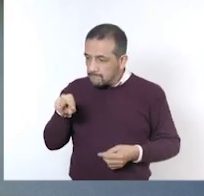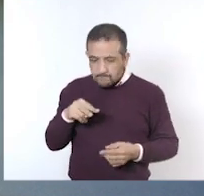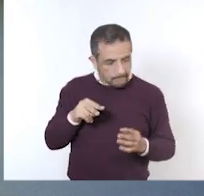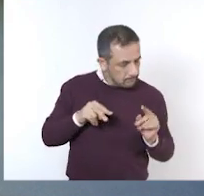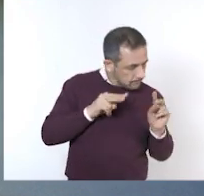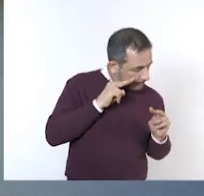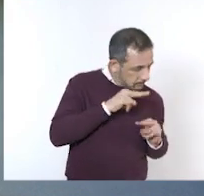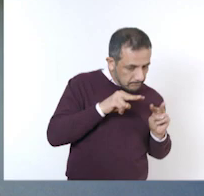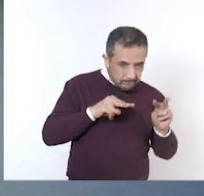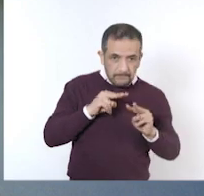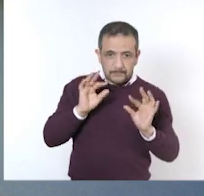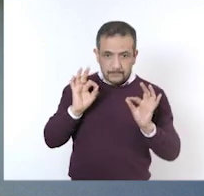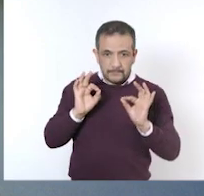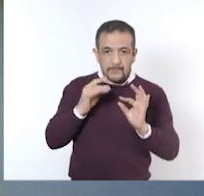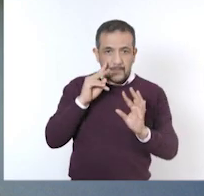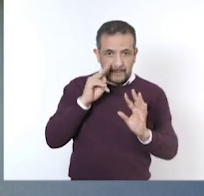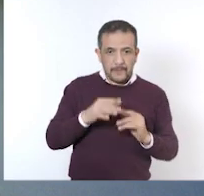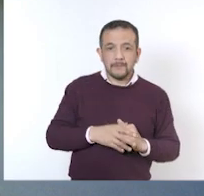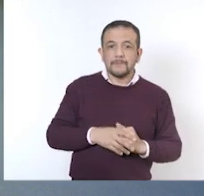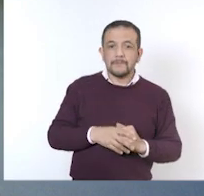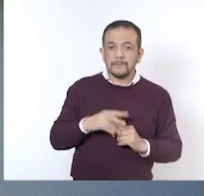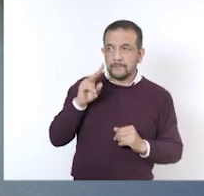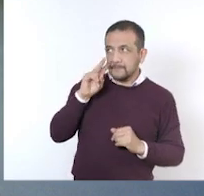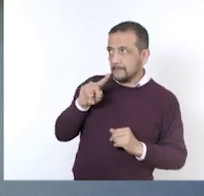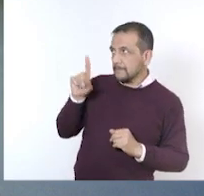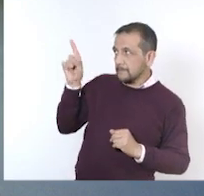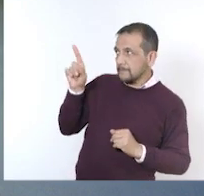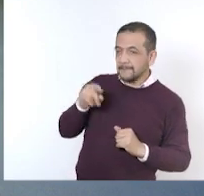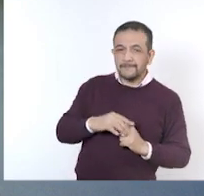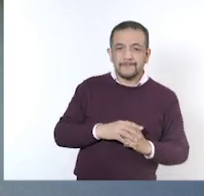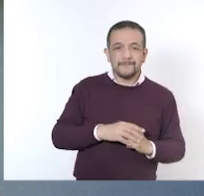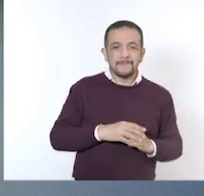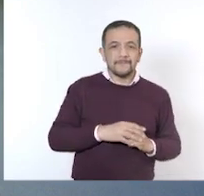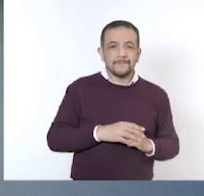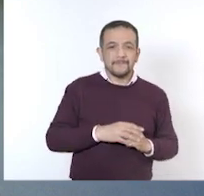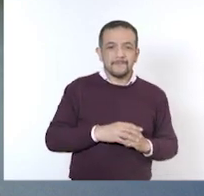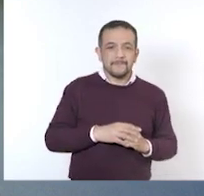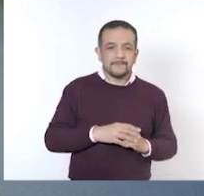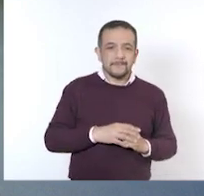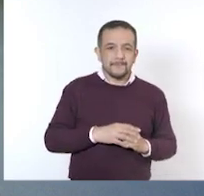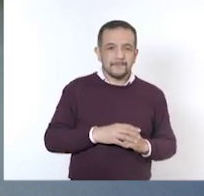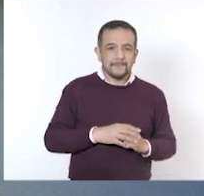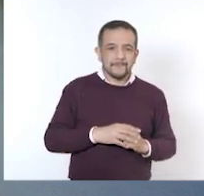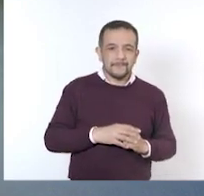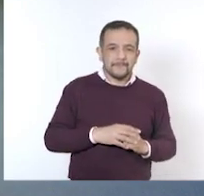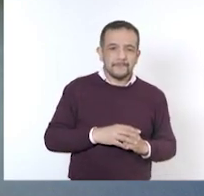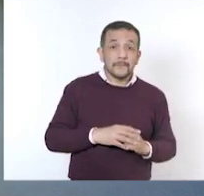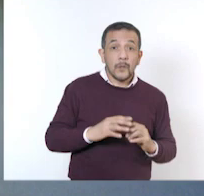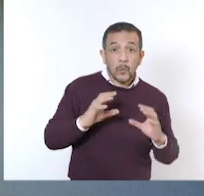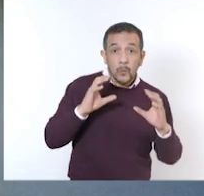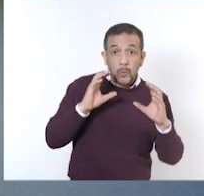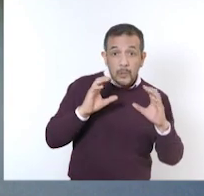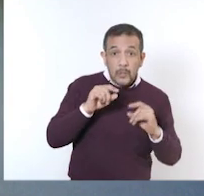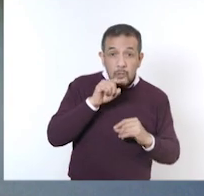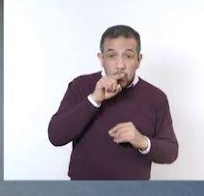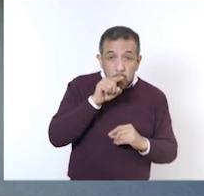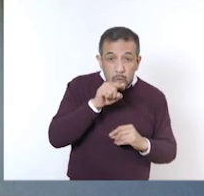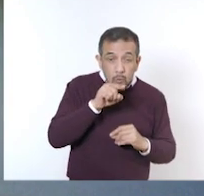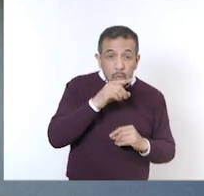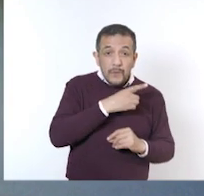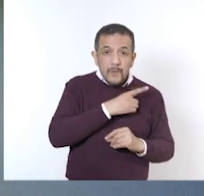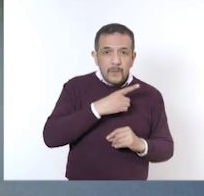su implemento. ¿Cómo vas allá? A ver, venga. ¿Qué tal? Uy, es que tengo que tener cuidado porque si no le voy a pegar es. A la lámpara reconoce,